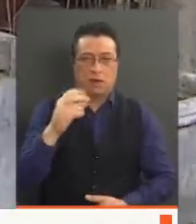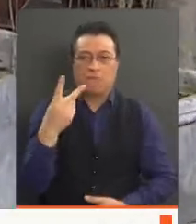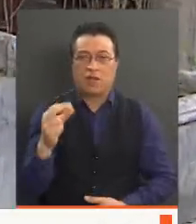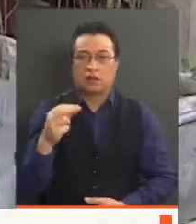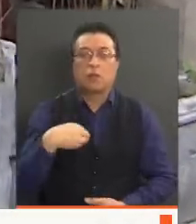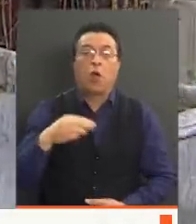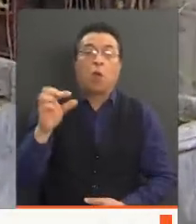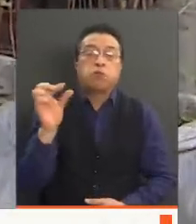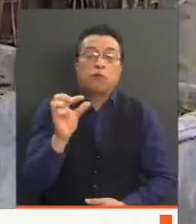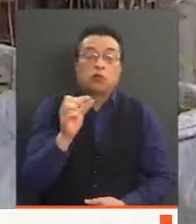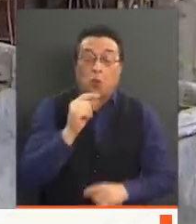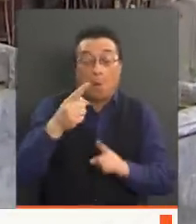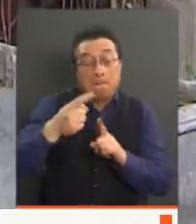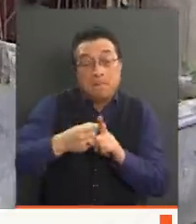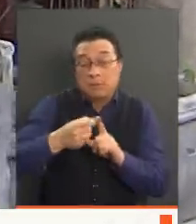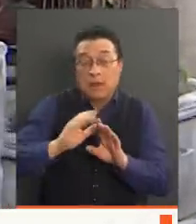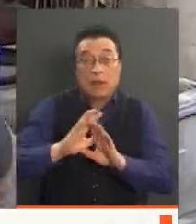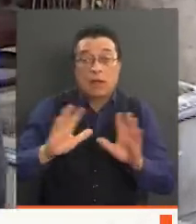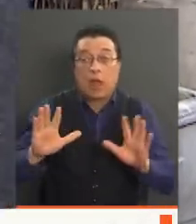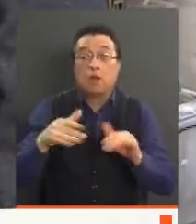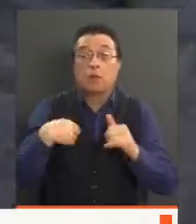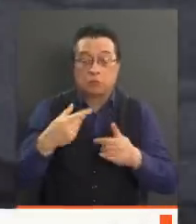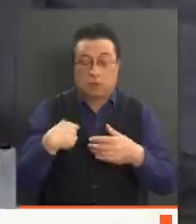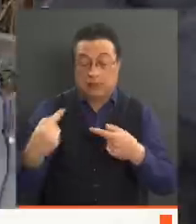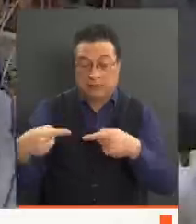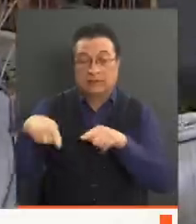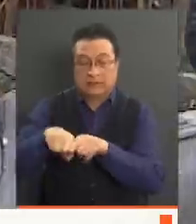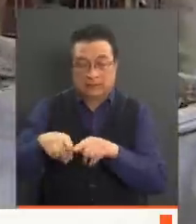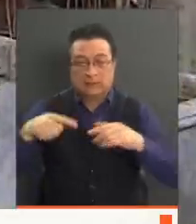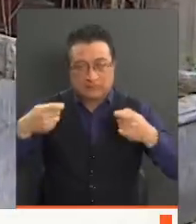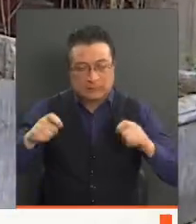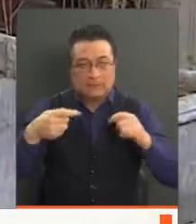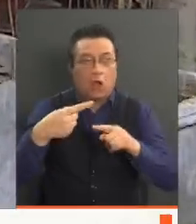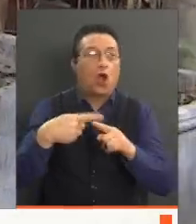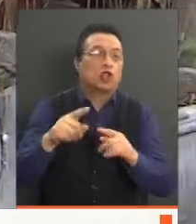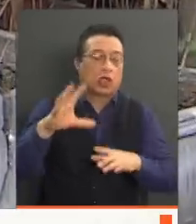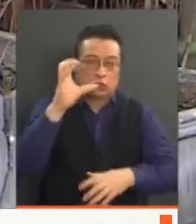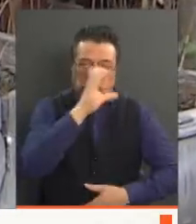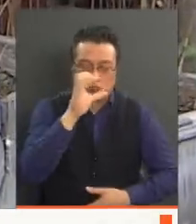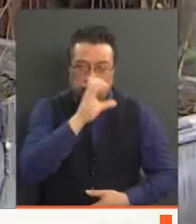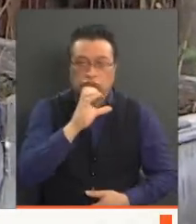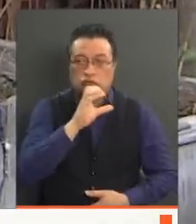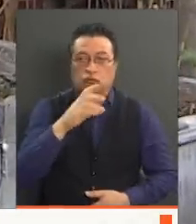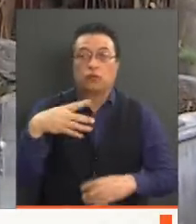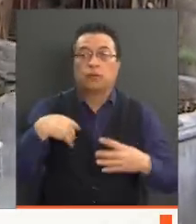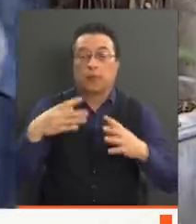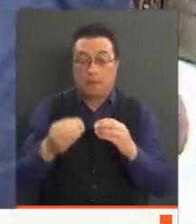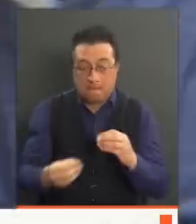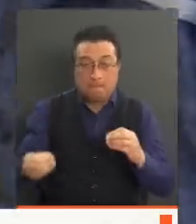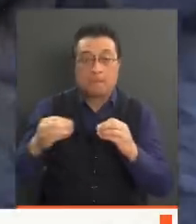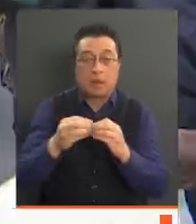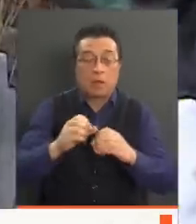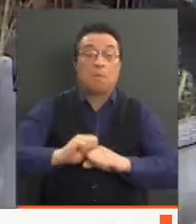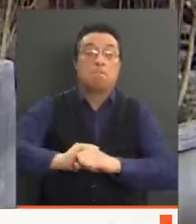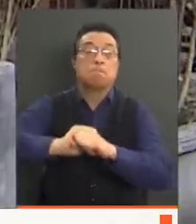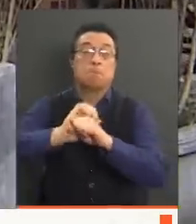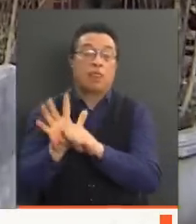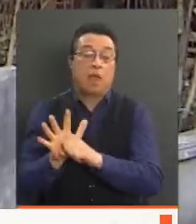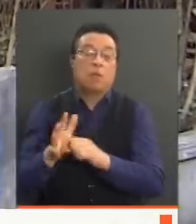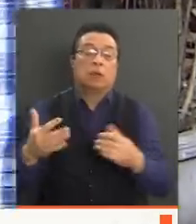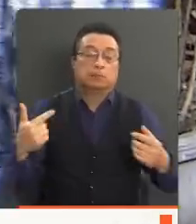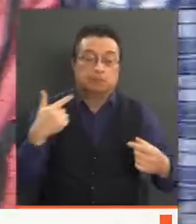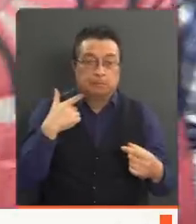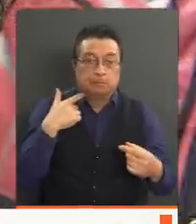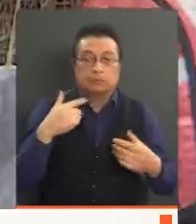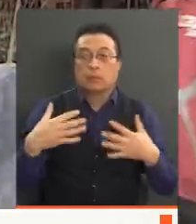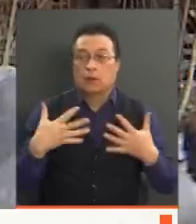provisionalmente por unos meses, mientras supuestamente mi pareja conseguía algo mejor. Se nos unió la pandemia y nos fuimos,